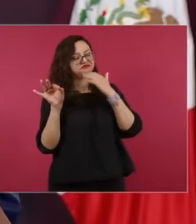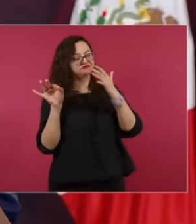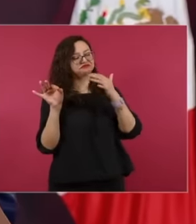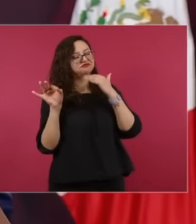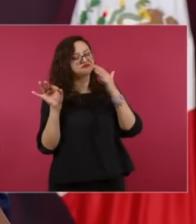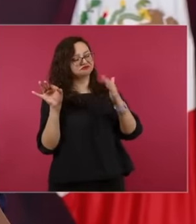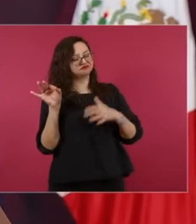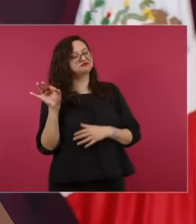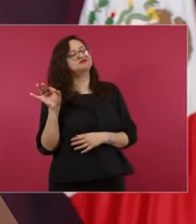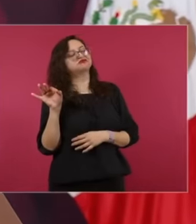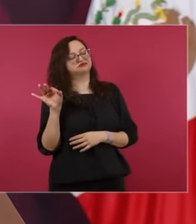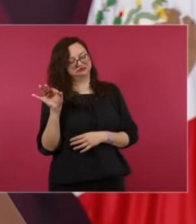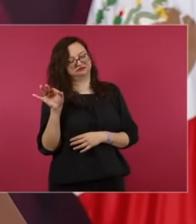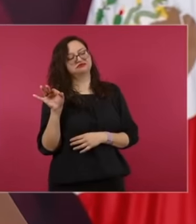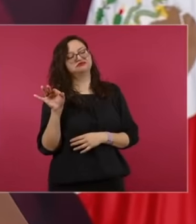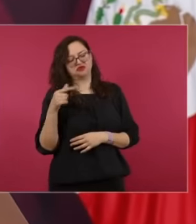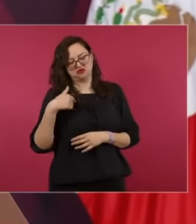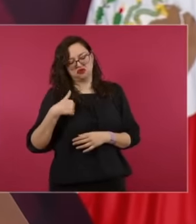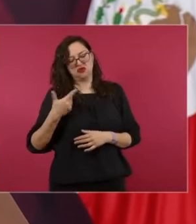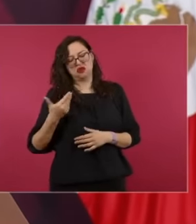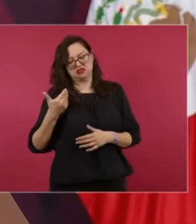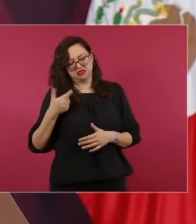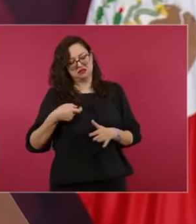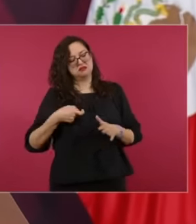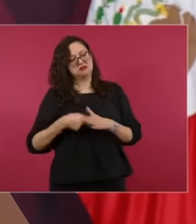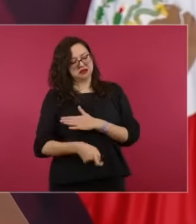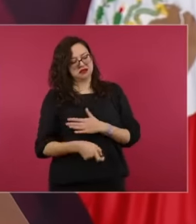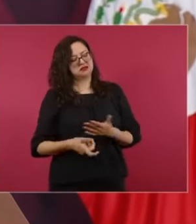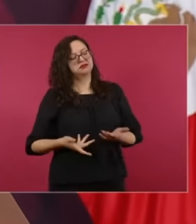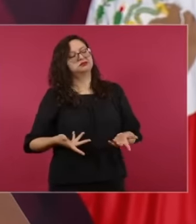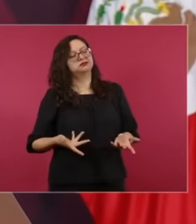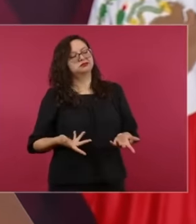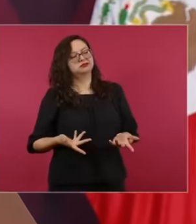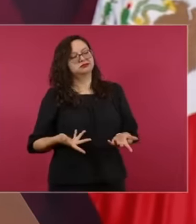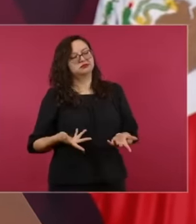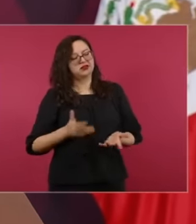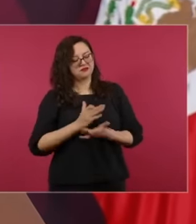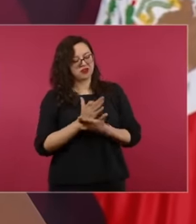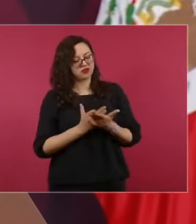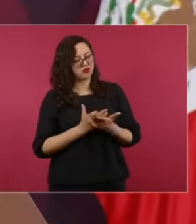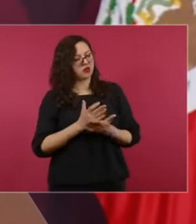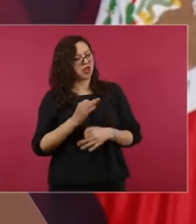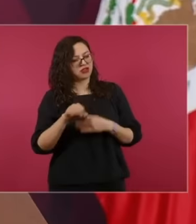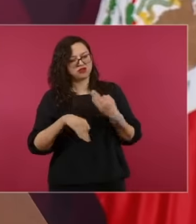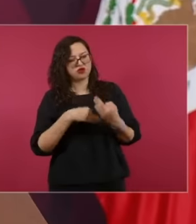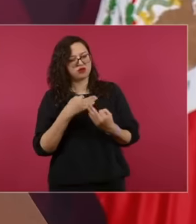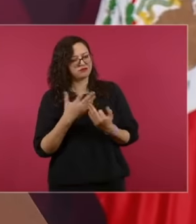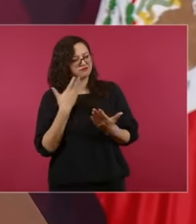la ficha, el recibo, la copia del cheque, la factura,